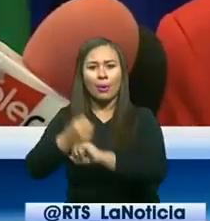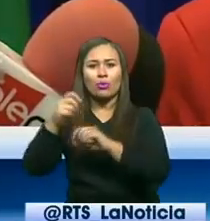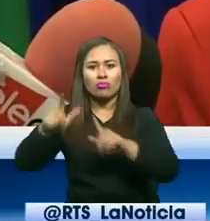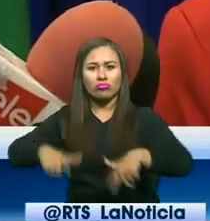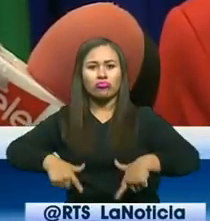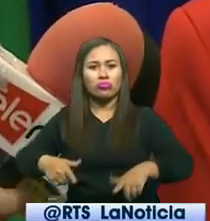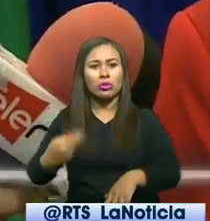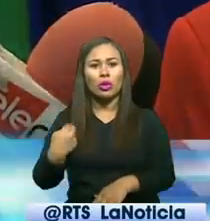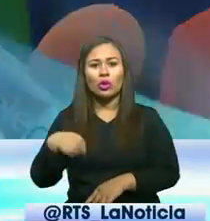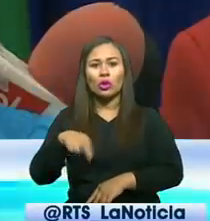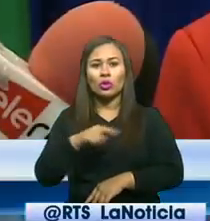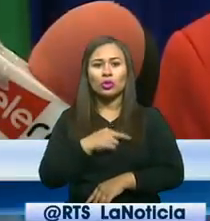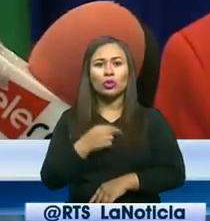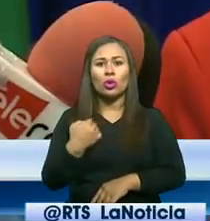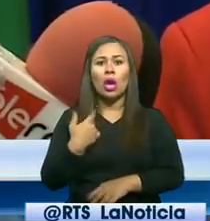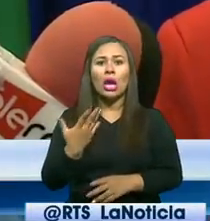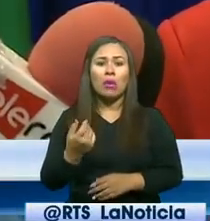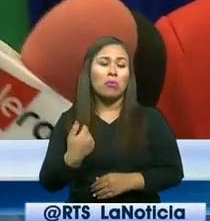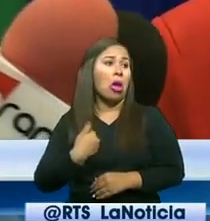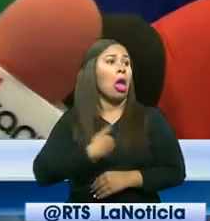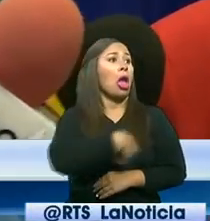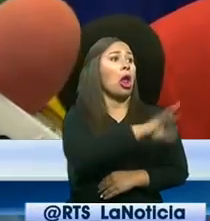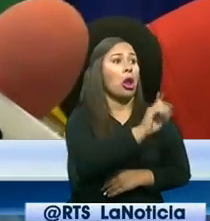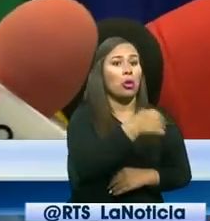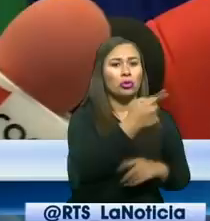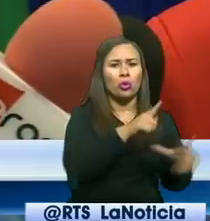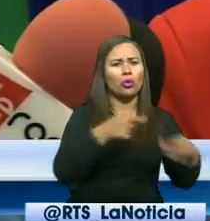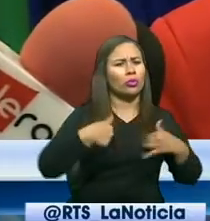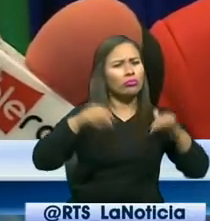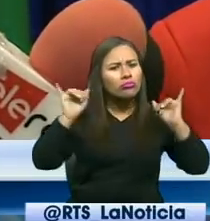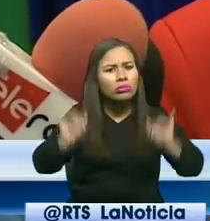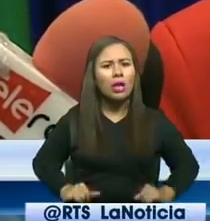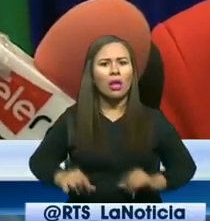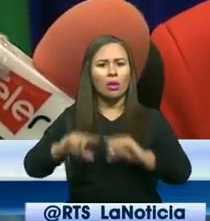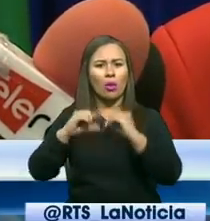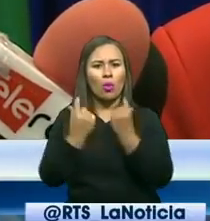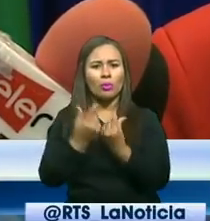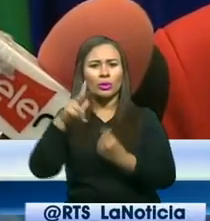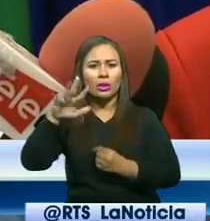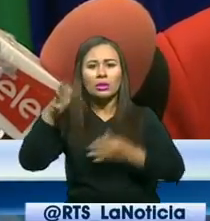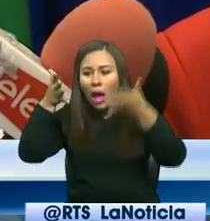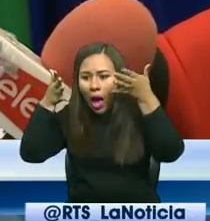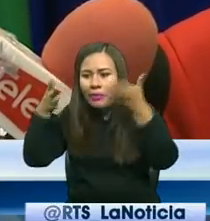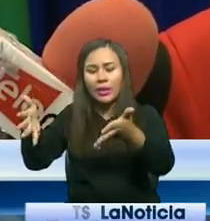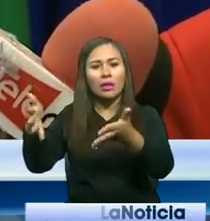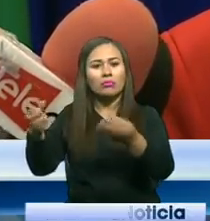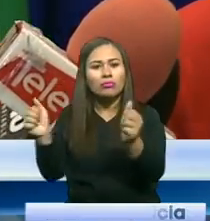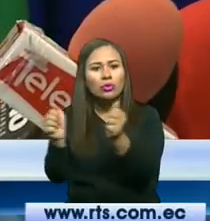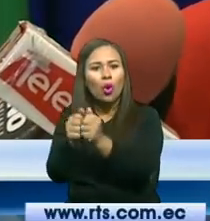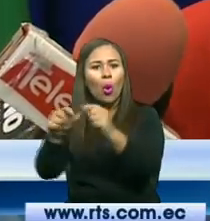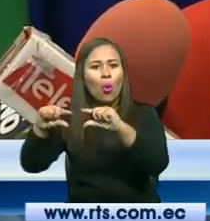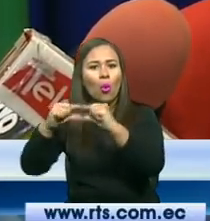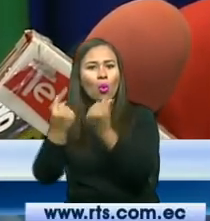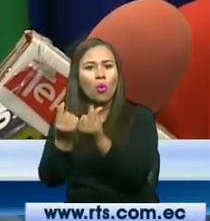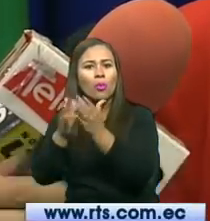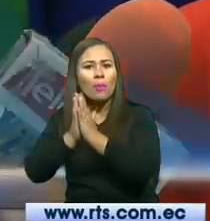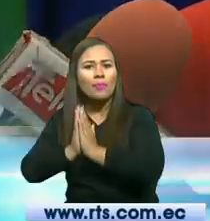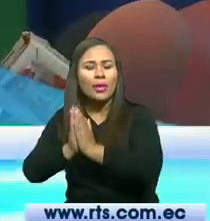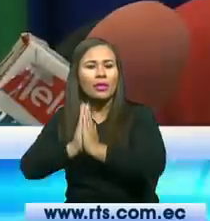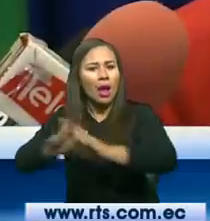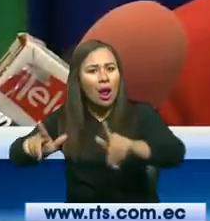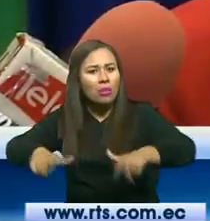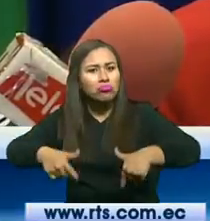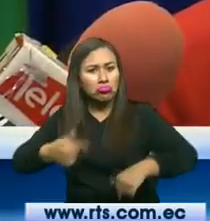no tratamos de irnos a ningún lado, nos vamos a quedar aquí, pero sí vamos ya a actuar como grupo, identificado en una